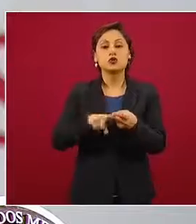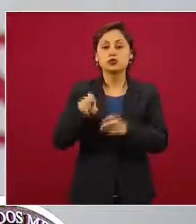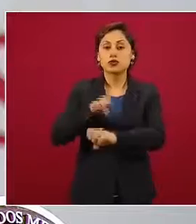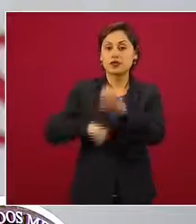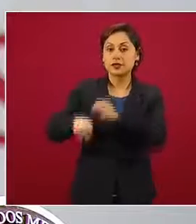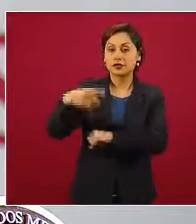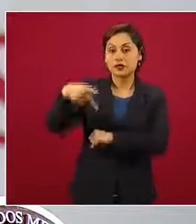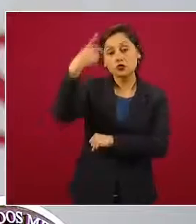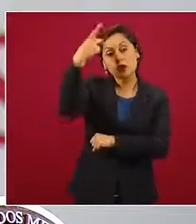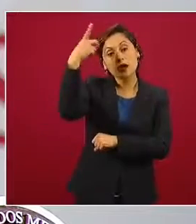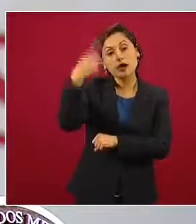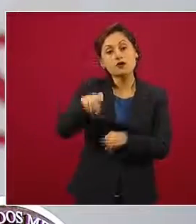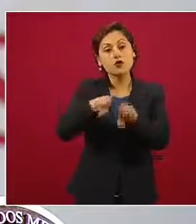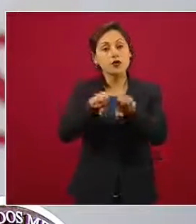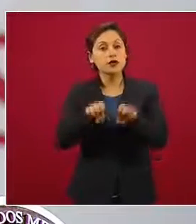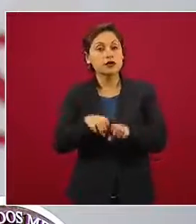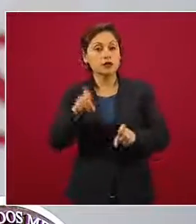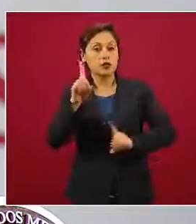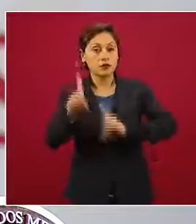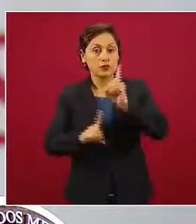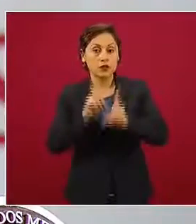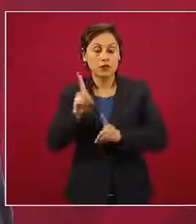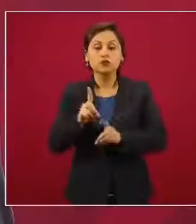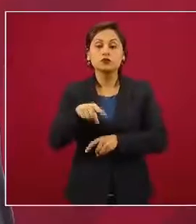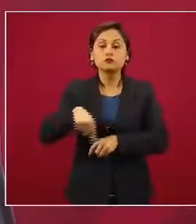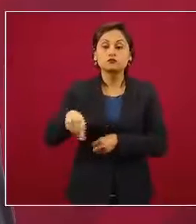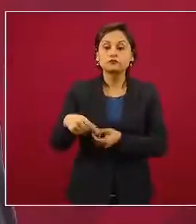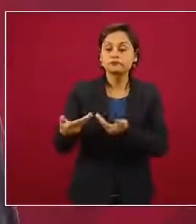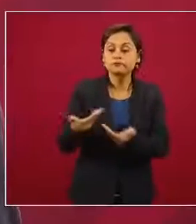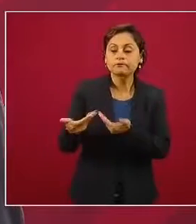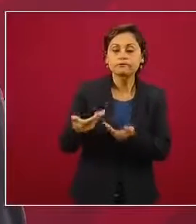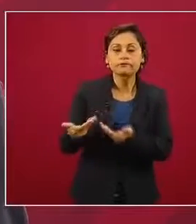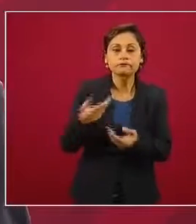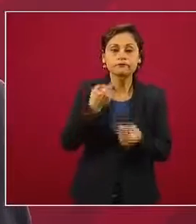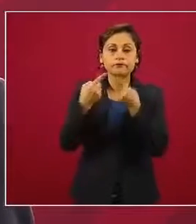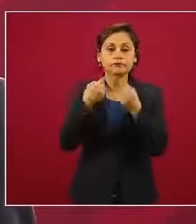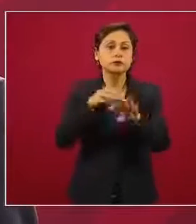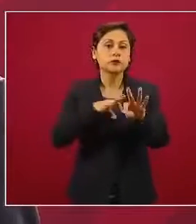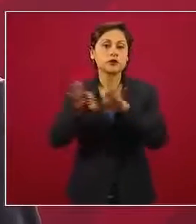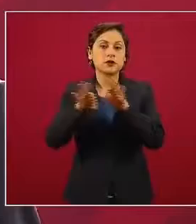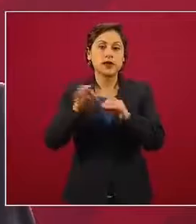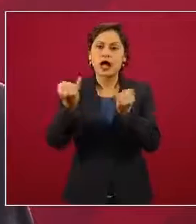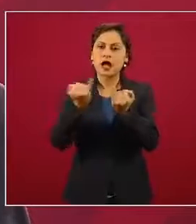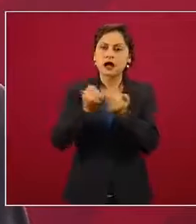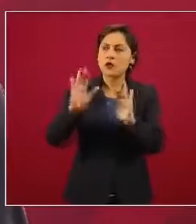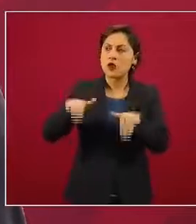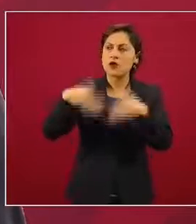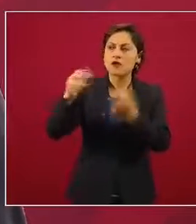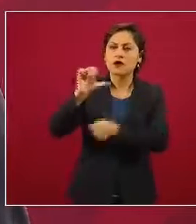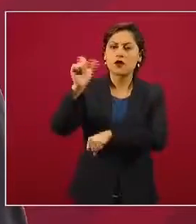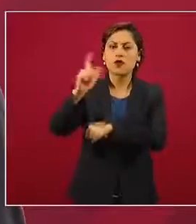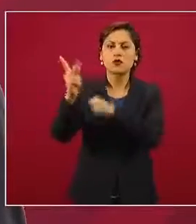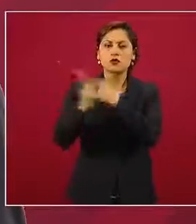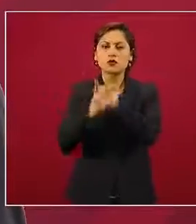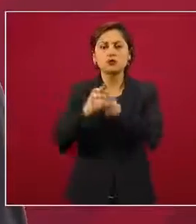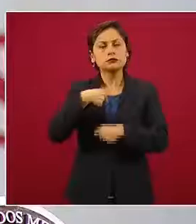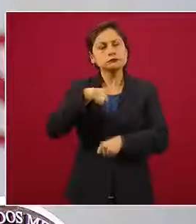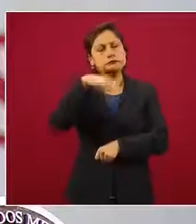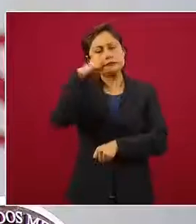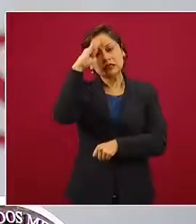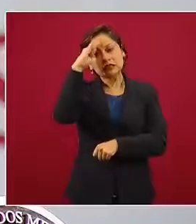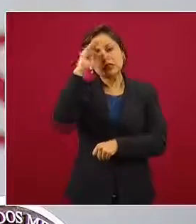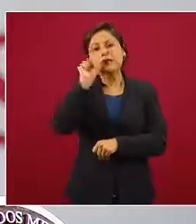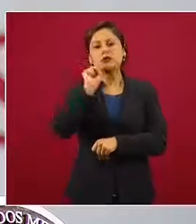campo deportivo y al igual que se ha hecho en otros países, se considera que se puede hacer de una forma muy controlada